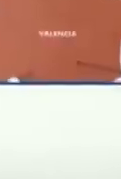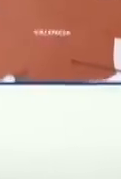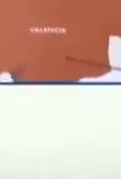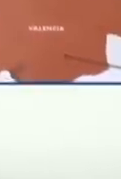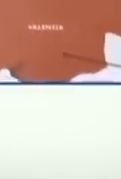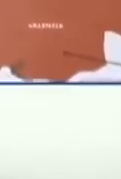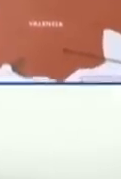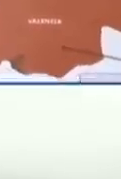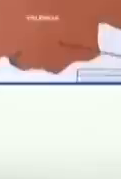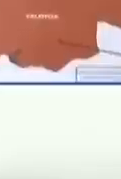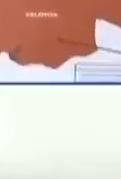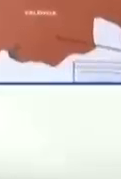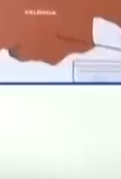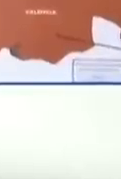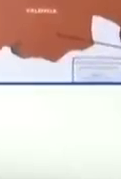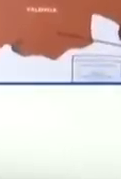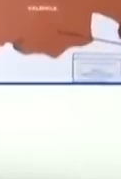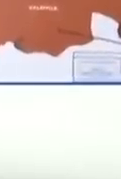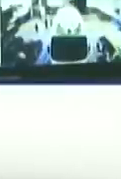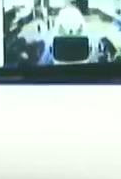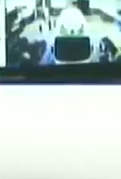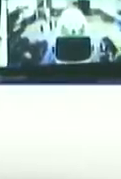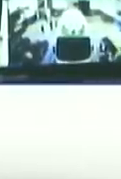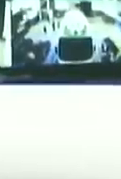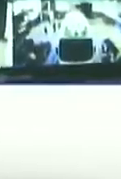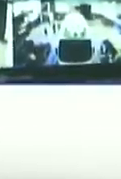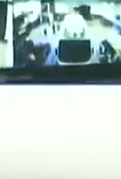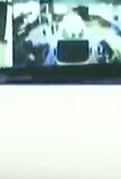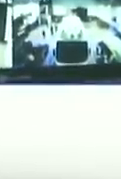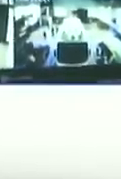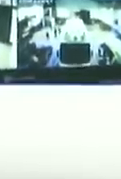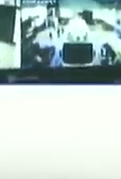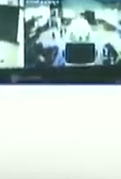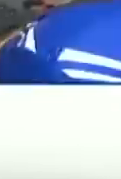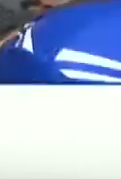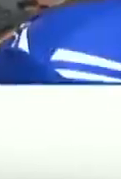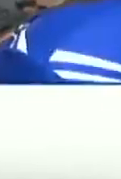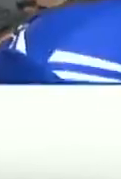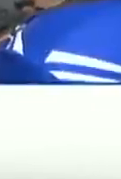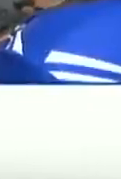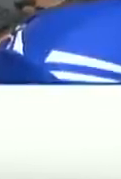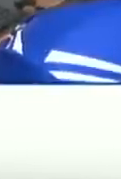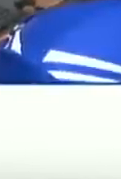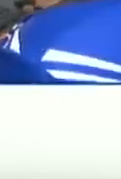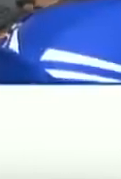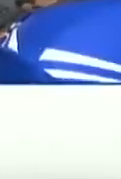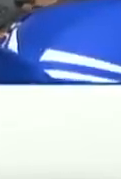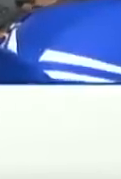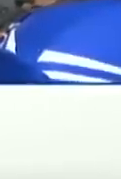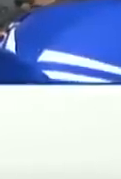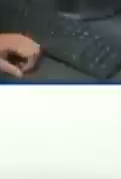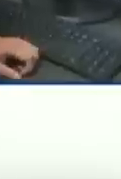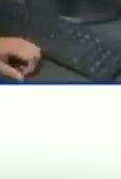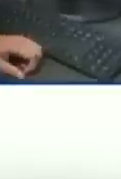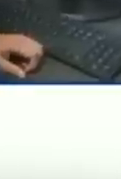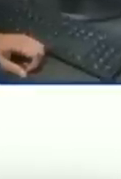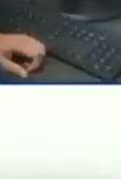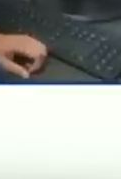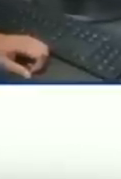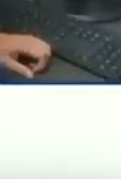iniciativas, esta creatividad. Y siempre estoy pendiente de